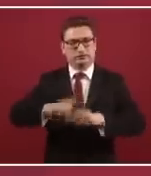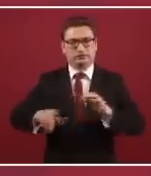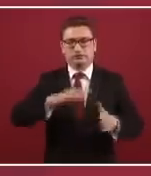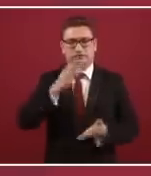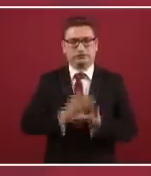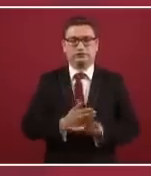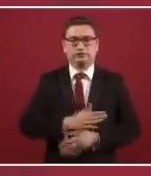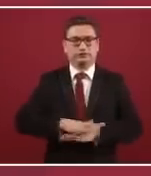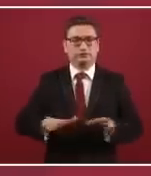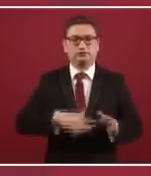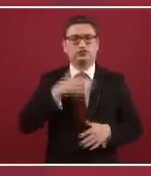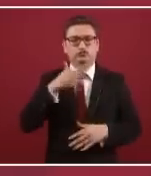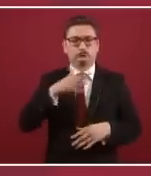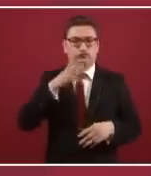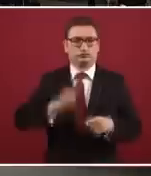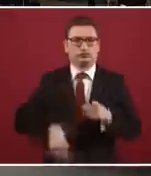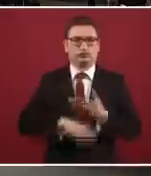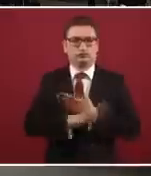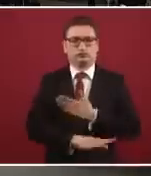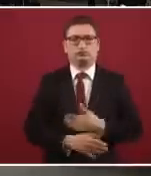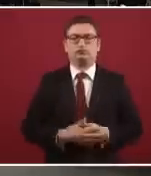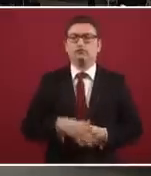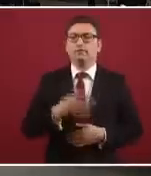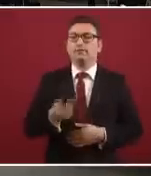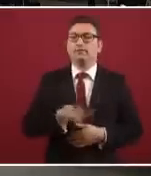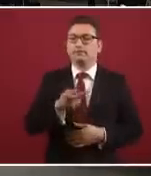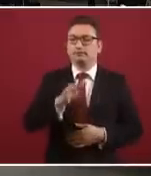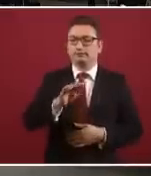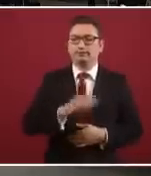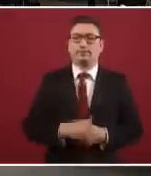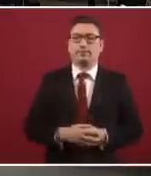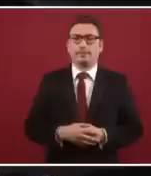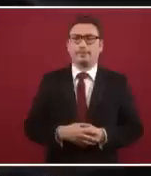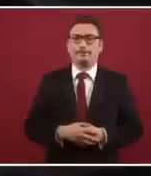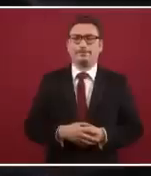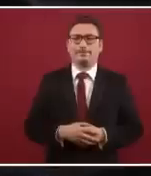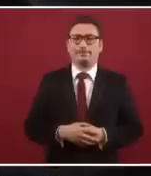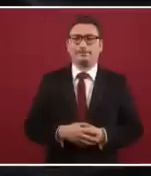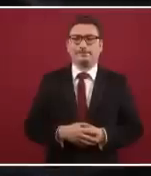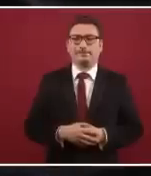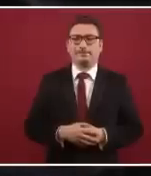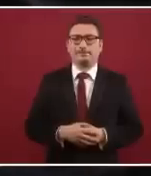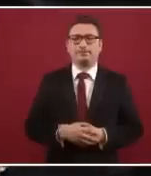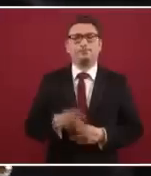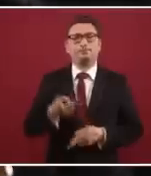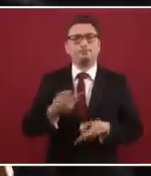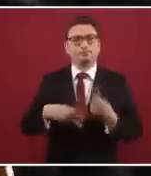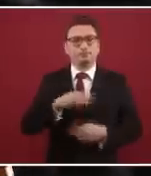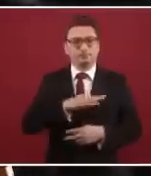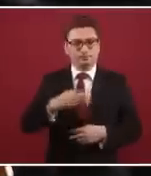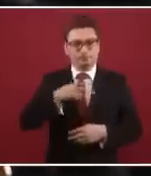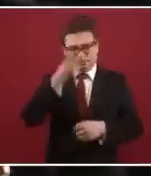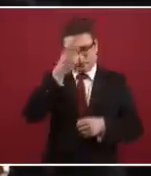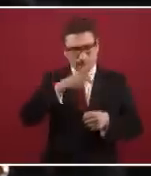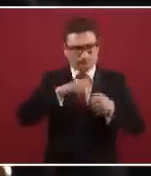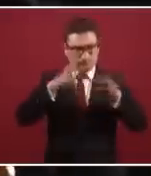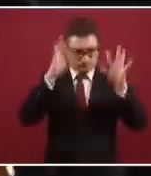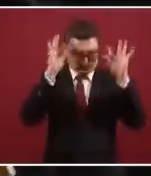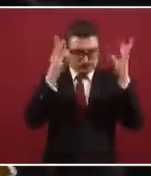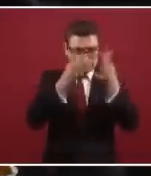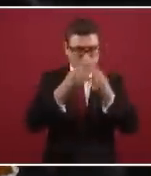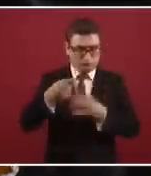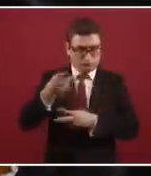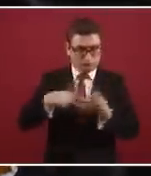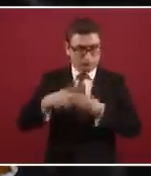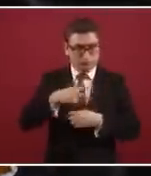que haya corrupción. ¿Habrá oportunidad de que pueda venir el director de aduanas, presidente, sí, y